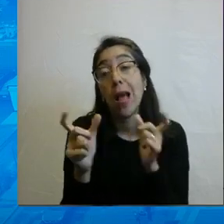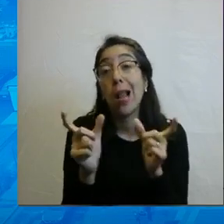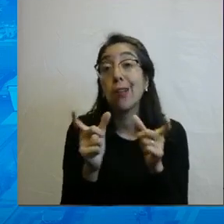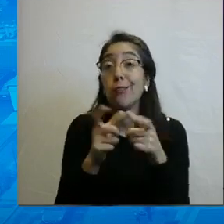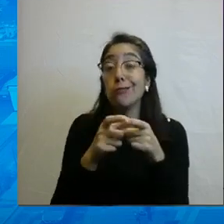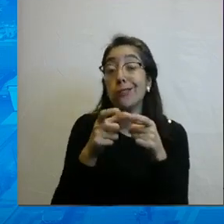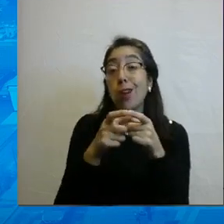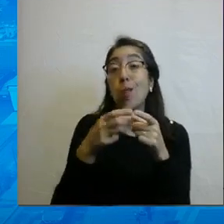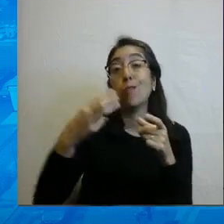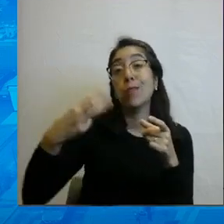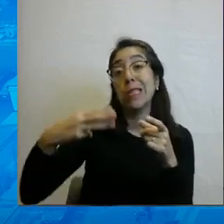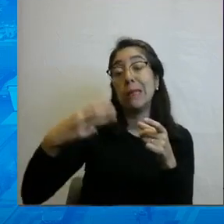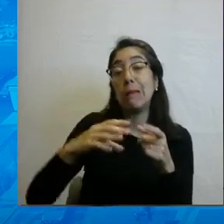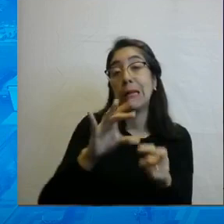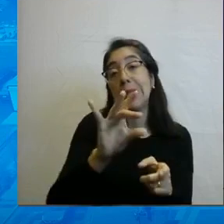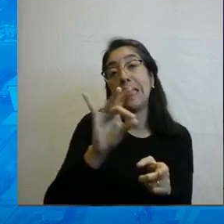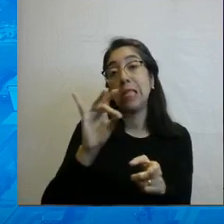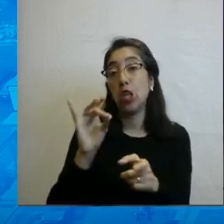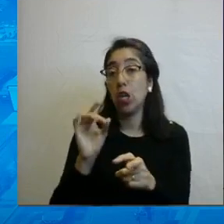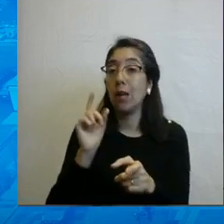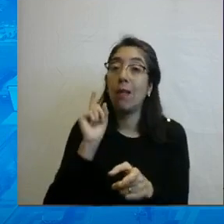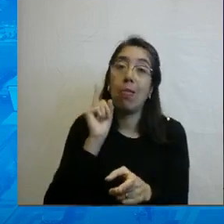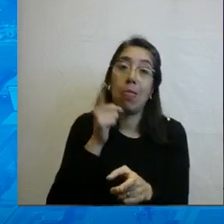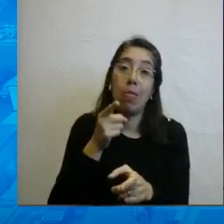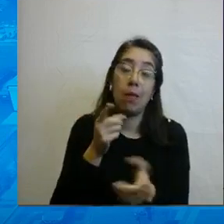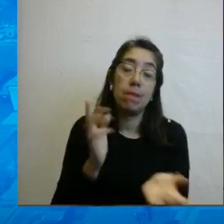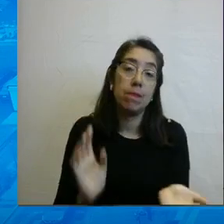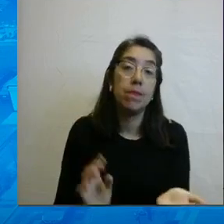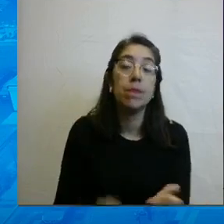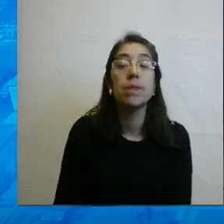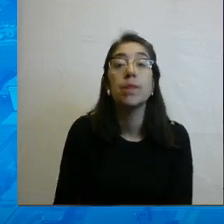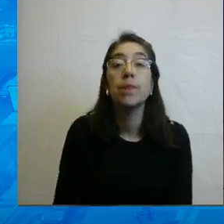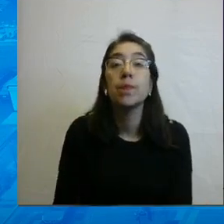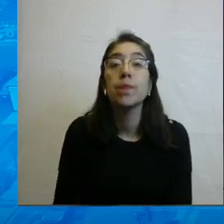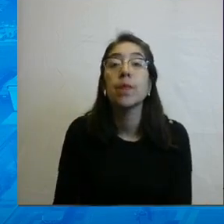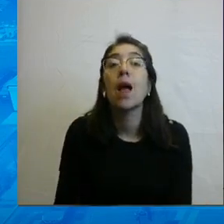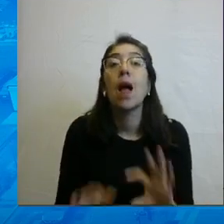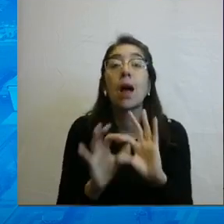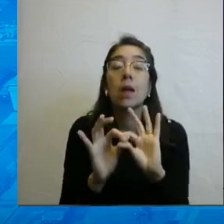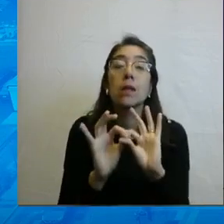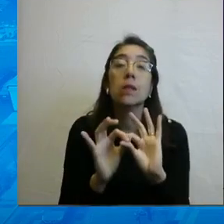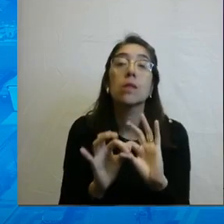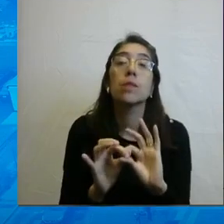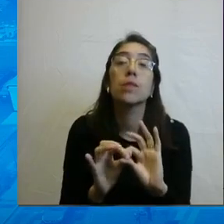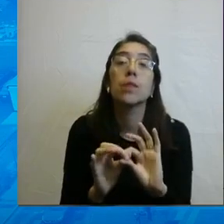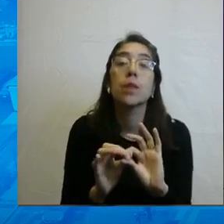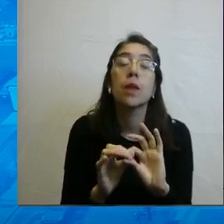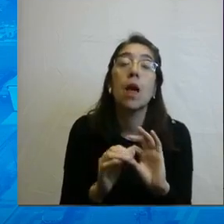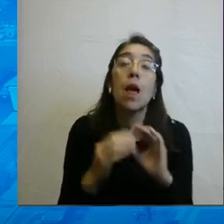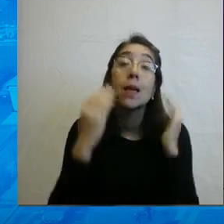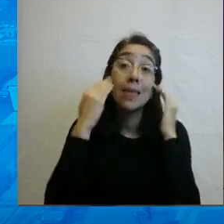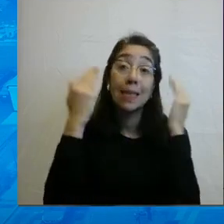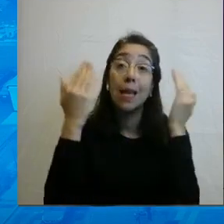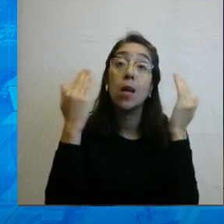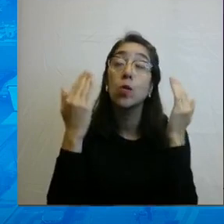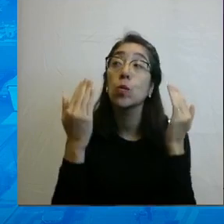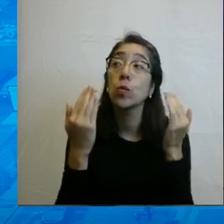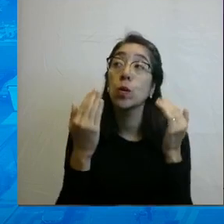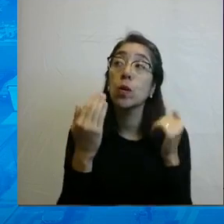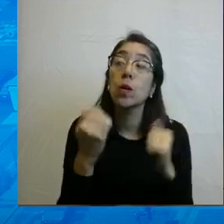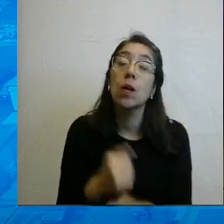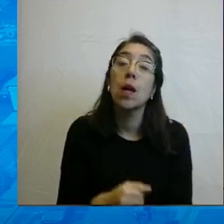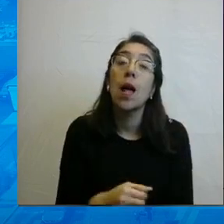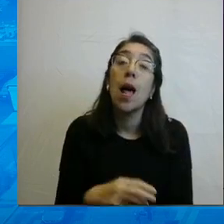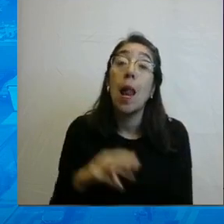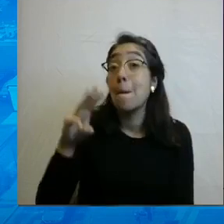eso. Le damos la palabra al concejal Domínguez. Sí, agradecido, presidente. Bueno, saludar aquí a la dirigente, ¿cierto?, a